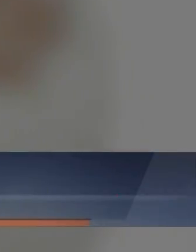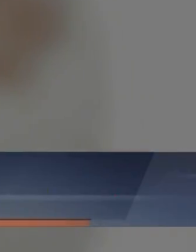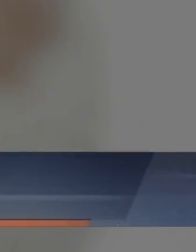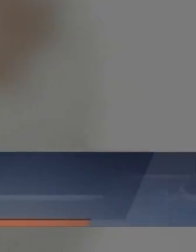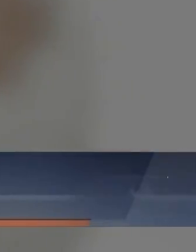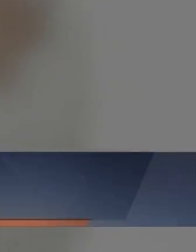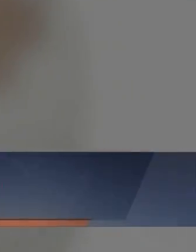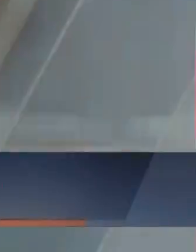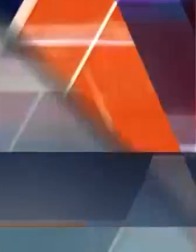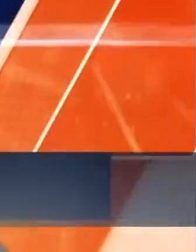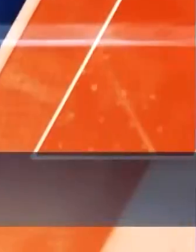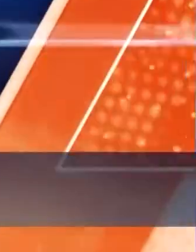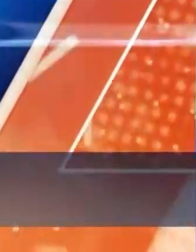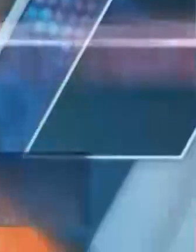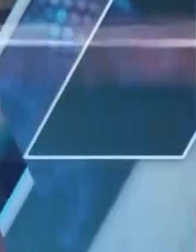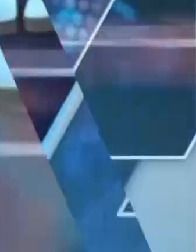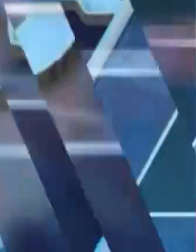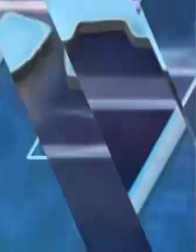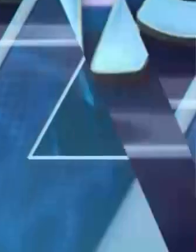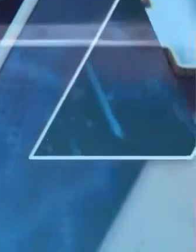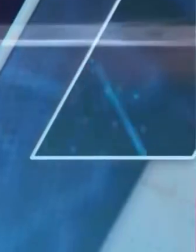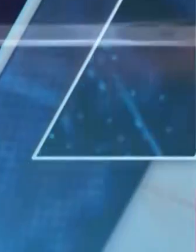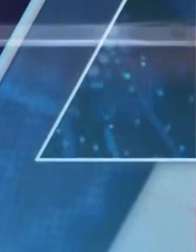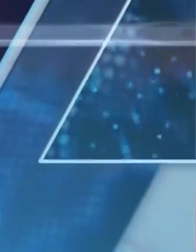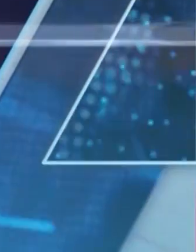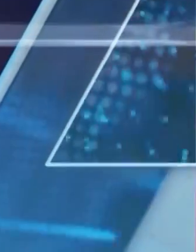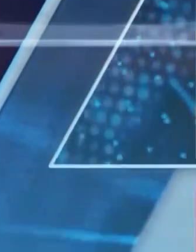en el mes de las madres.